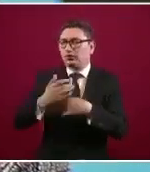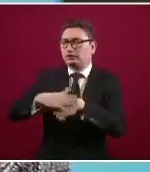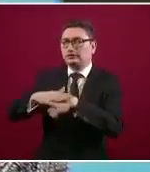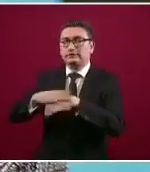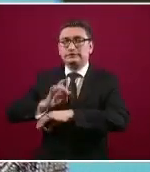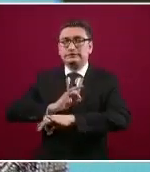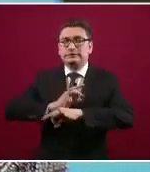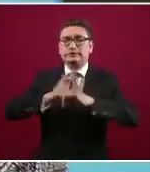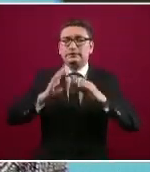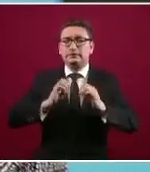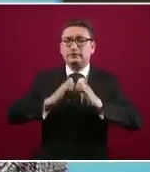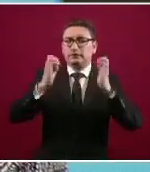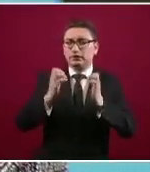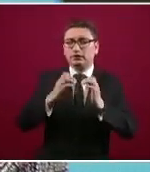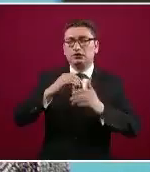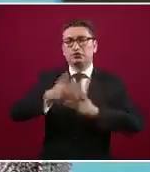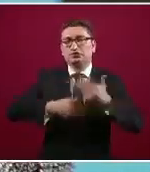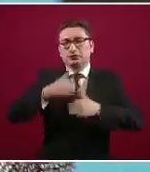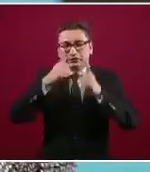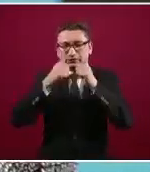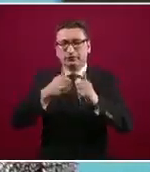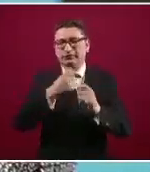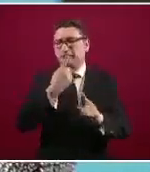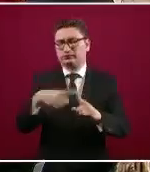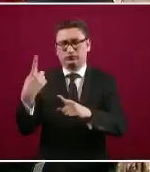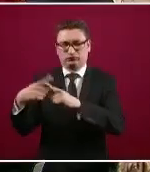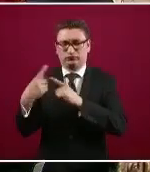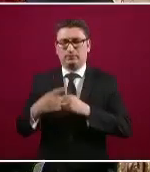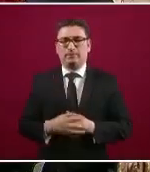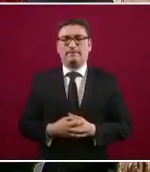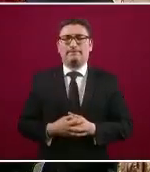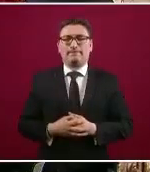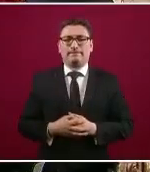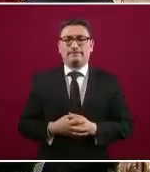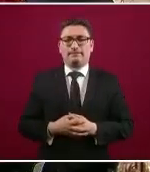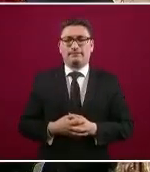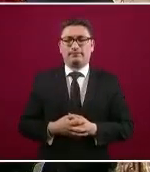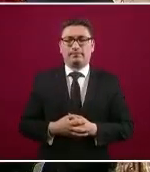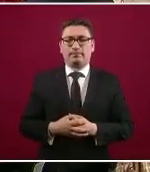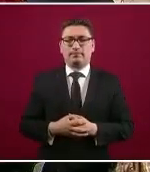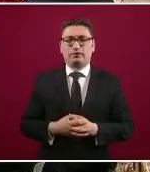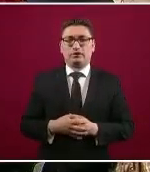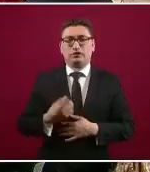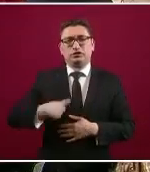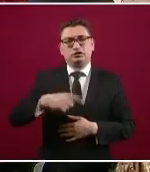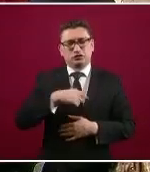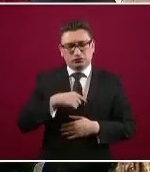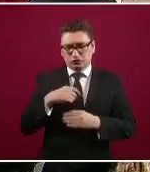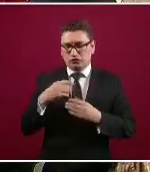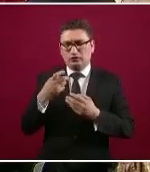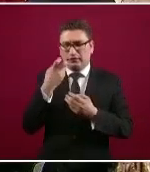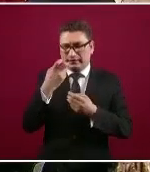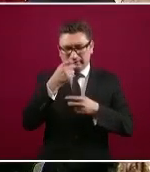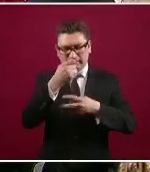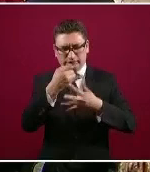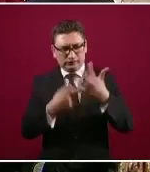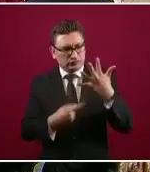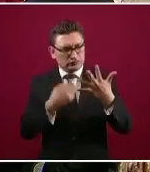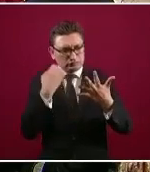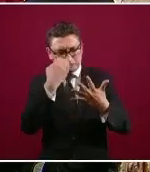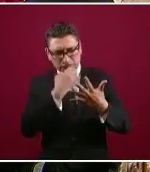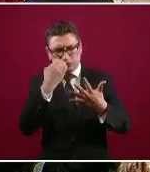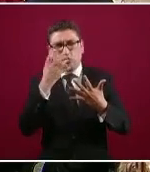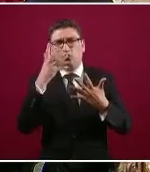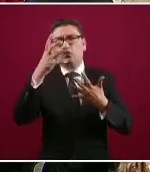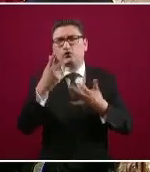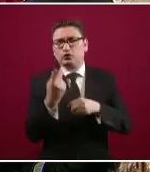ocurrido, cómo se han atendido de todo tipo y también hacemos un pronóstico. También se difunden diversos temas, por ejemplo,